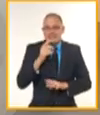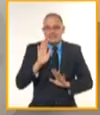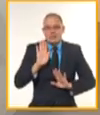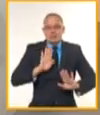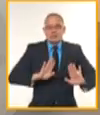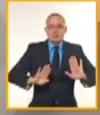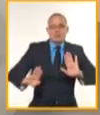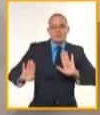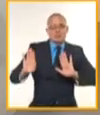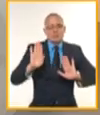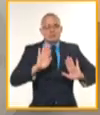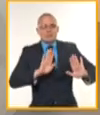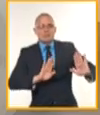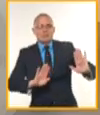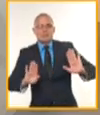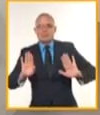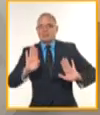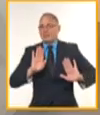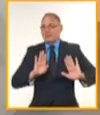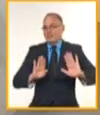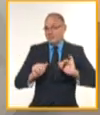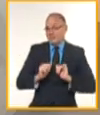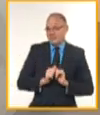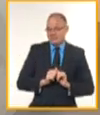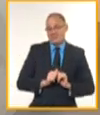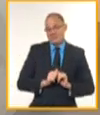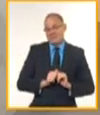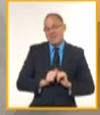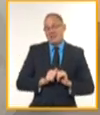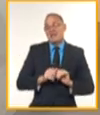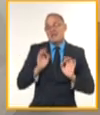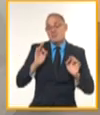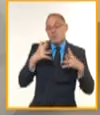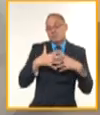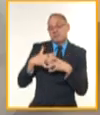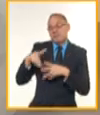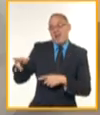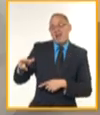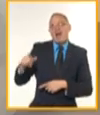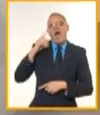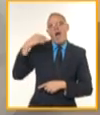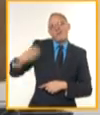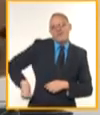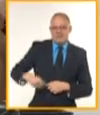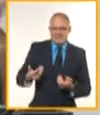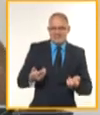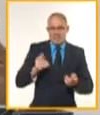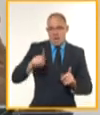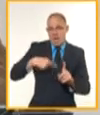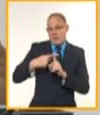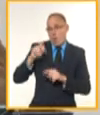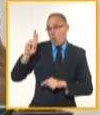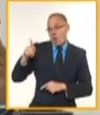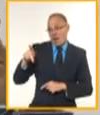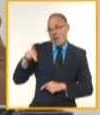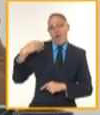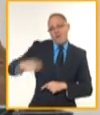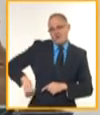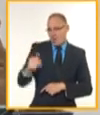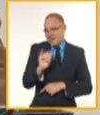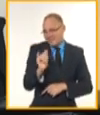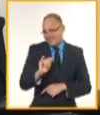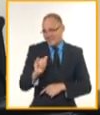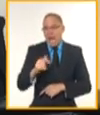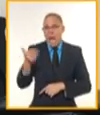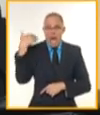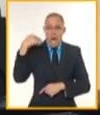que le sirvió de chivo expiatorio a Estados Unidos y ahora también al Reino Unido. Y el Reino Unido que además salió de la Unión Europea. Exacto. Y entonces